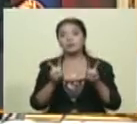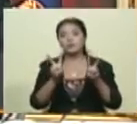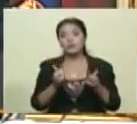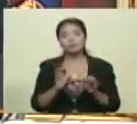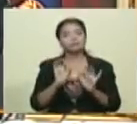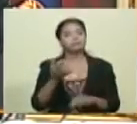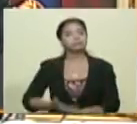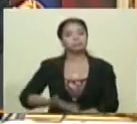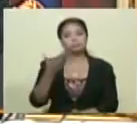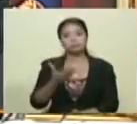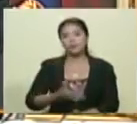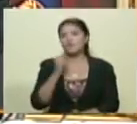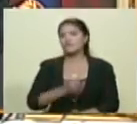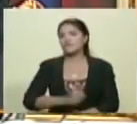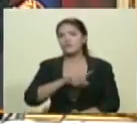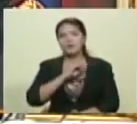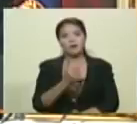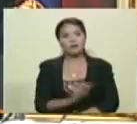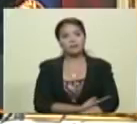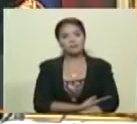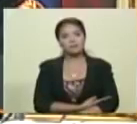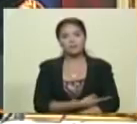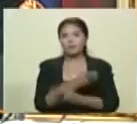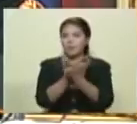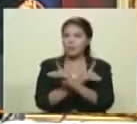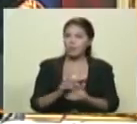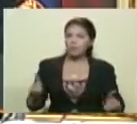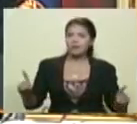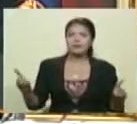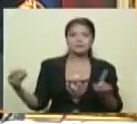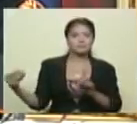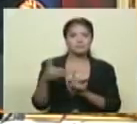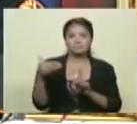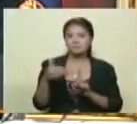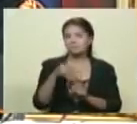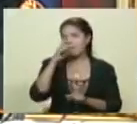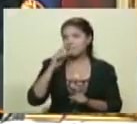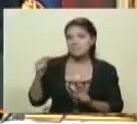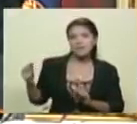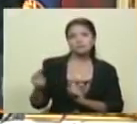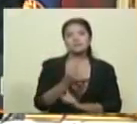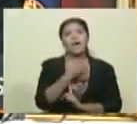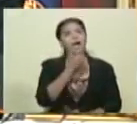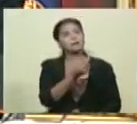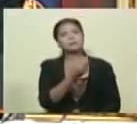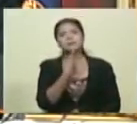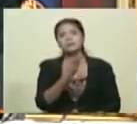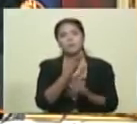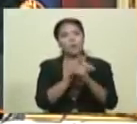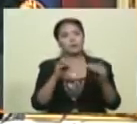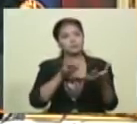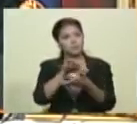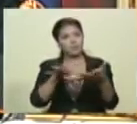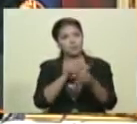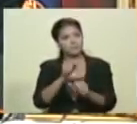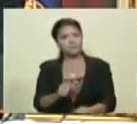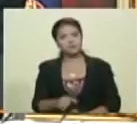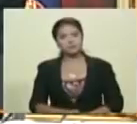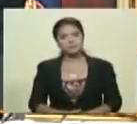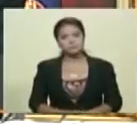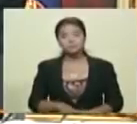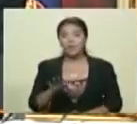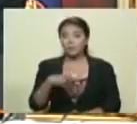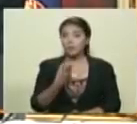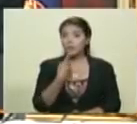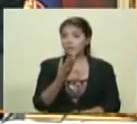vital, fuerte. Una democracia acosada, amenazada. Alguien habla de democracia en crisis. Podemos